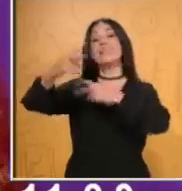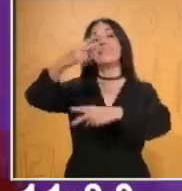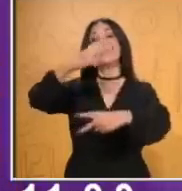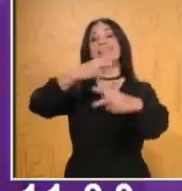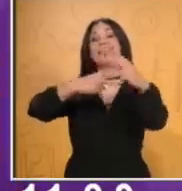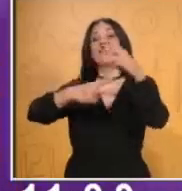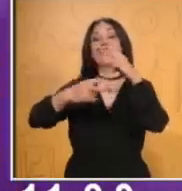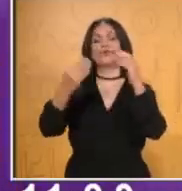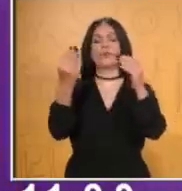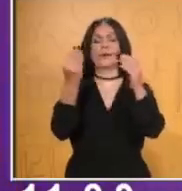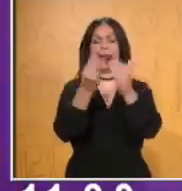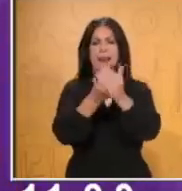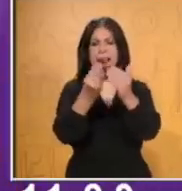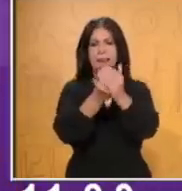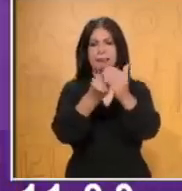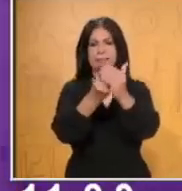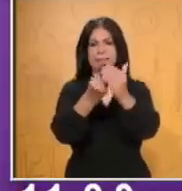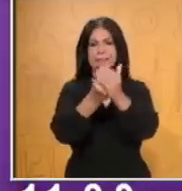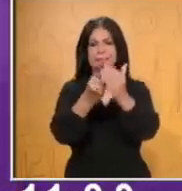María de Escuela TV.